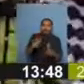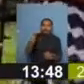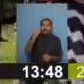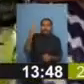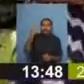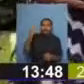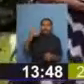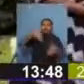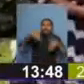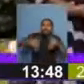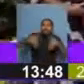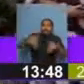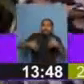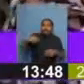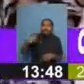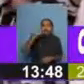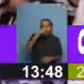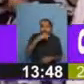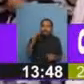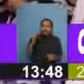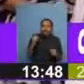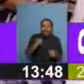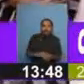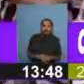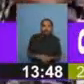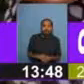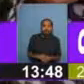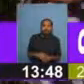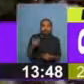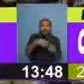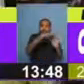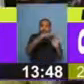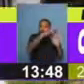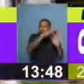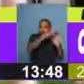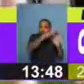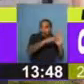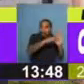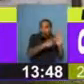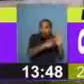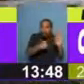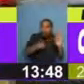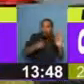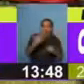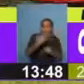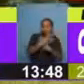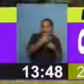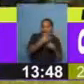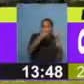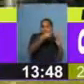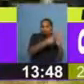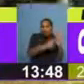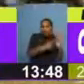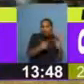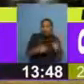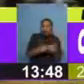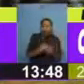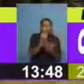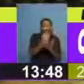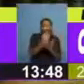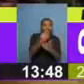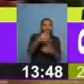en primer término a constituyente en estas elecciones. Y esa constitución